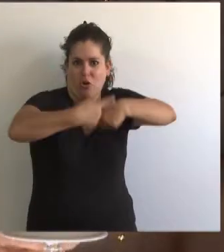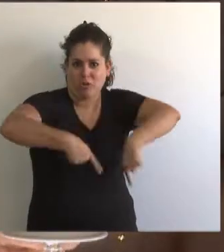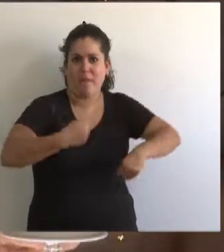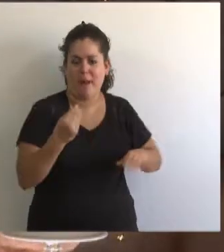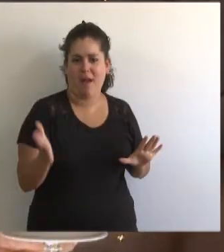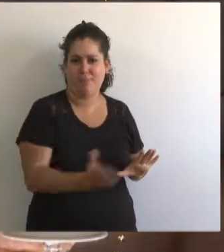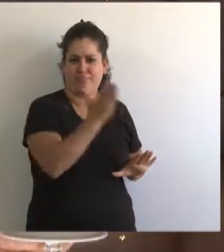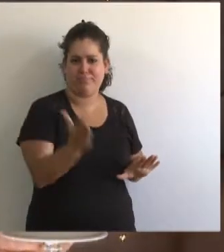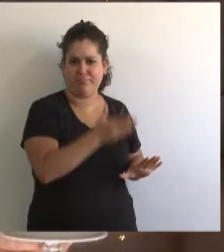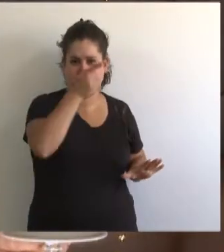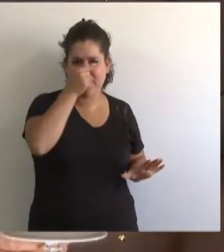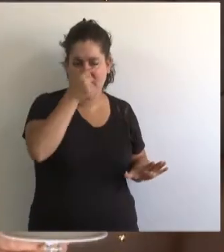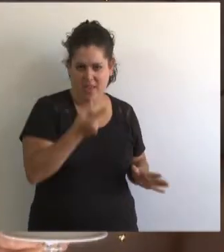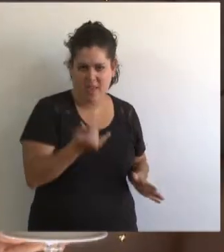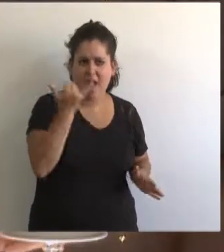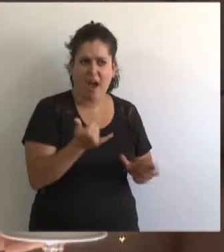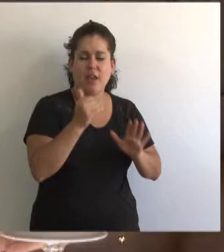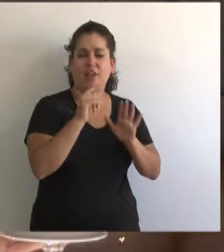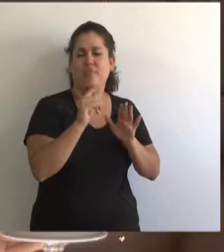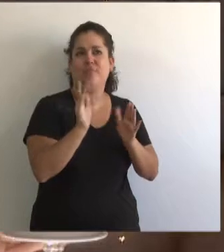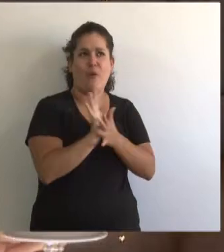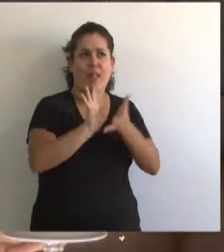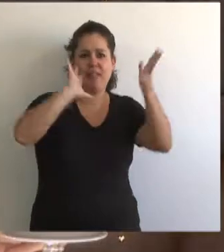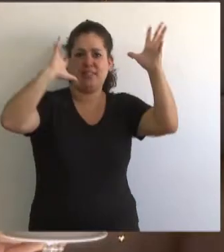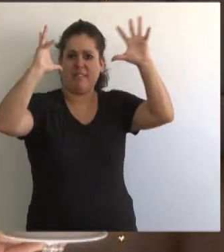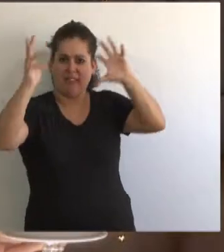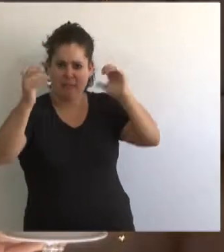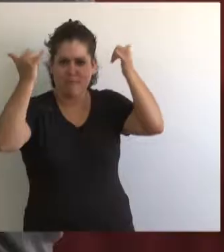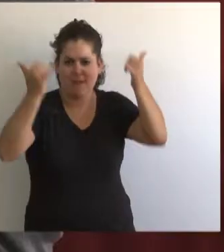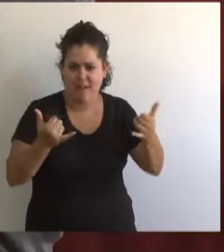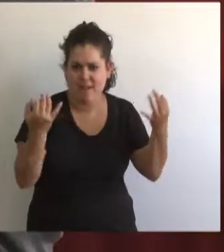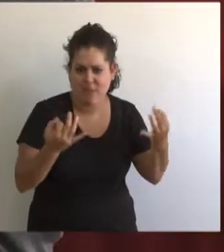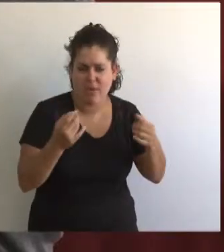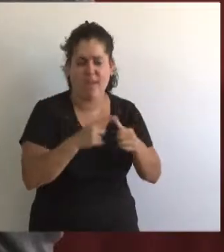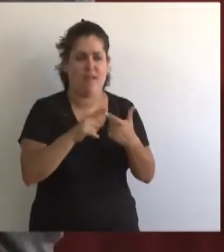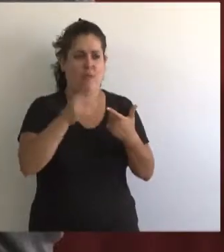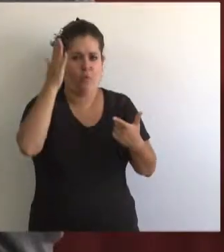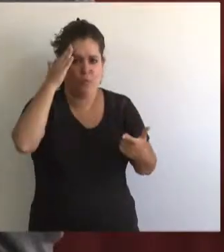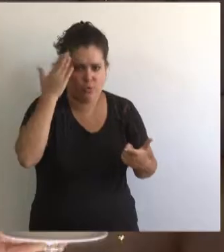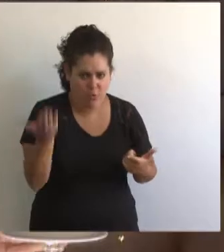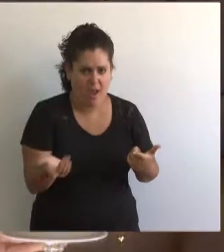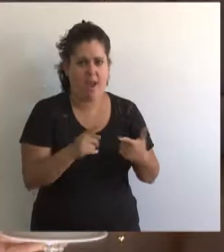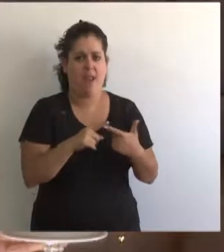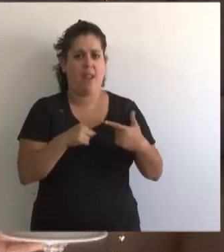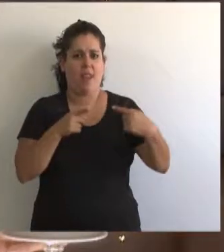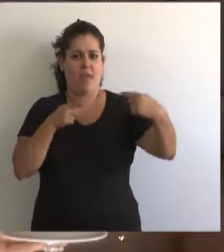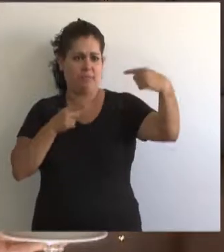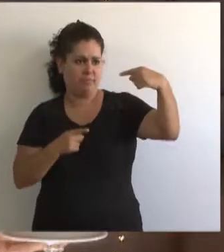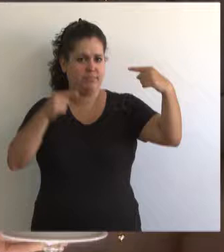potencialidad. Tenemos condiciones ambientales,